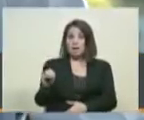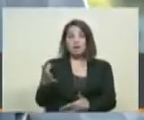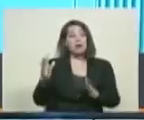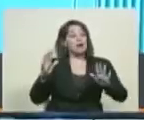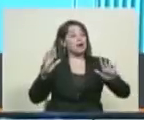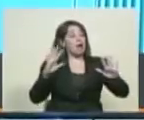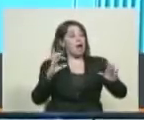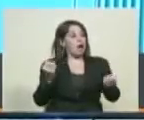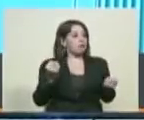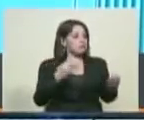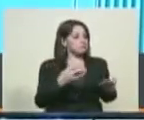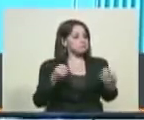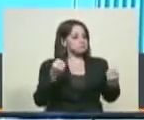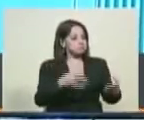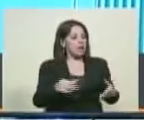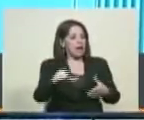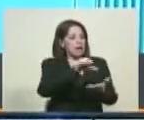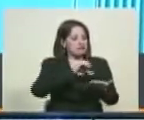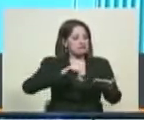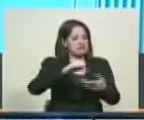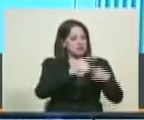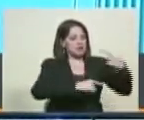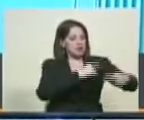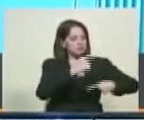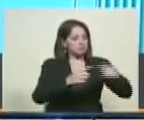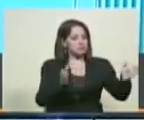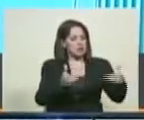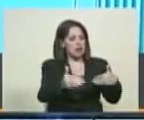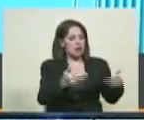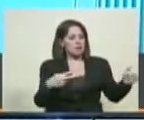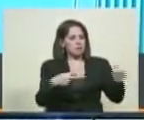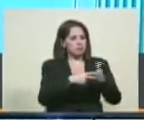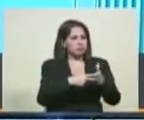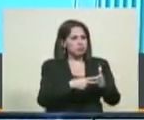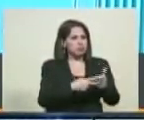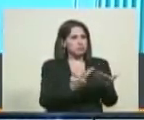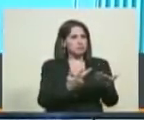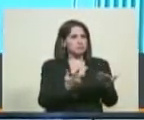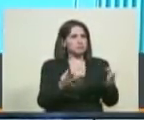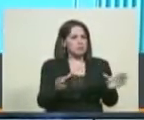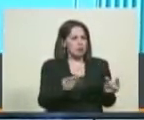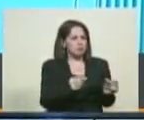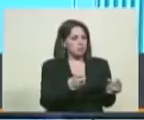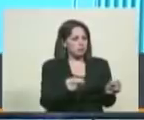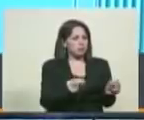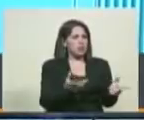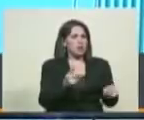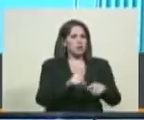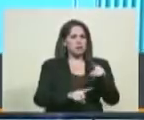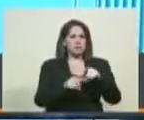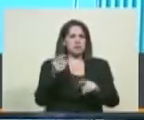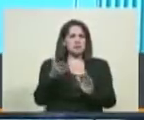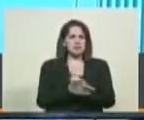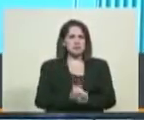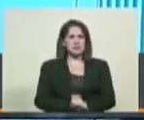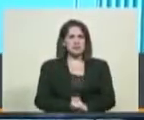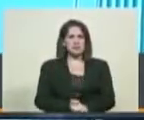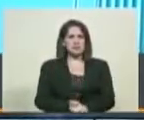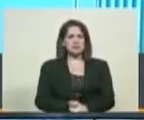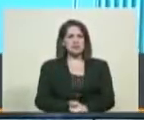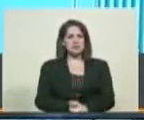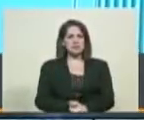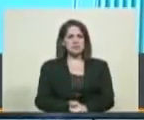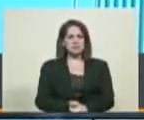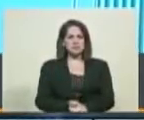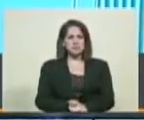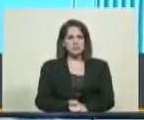las baterías, el aceite, los repuestos, para mejorar. Hagamos un